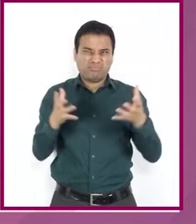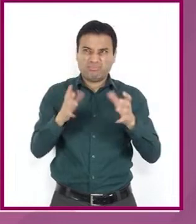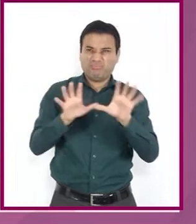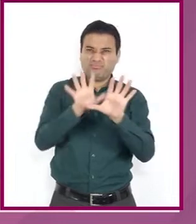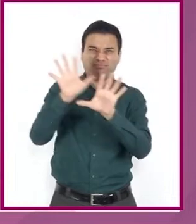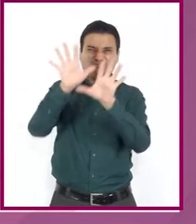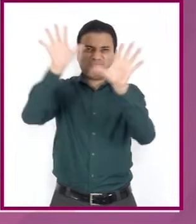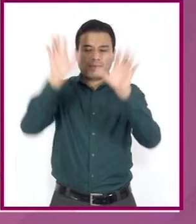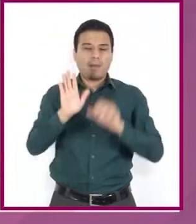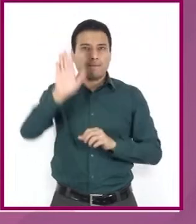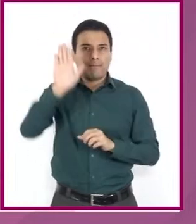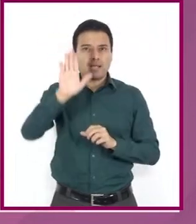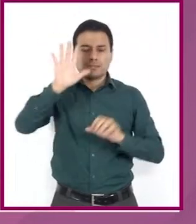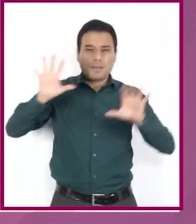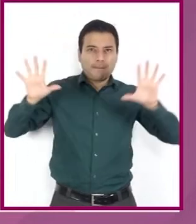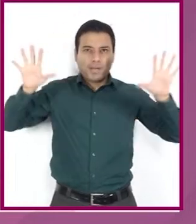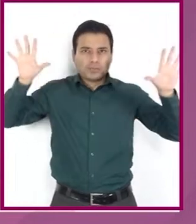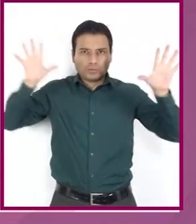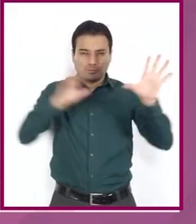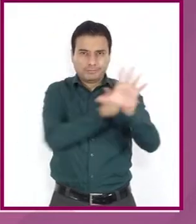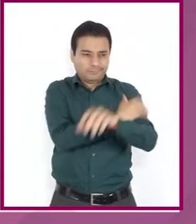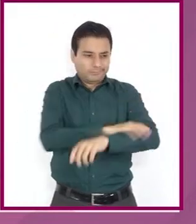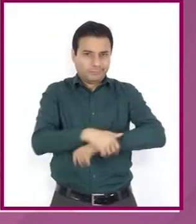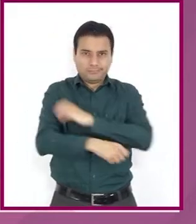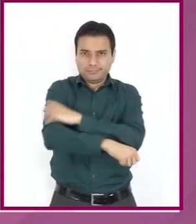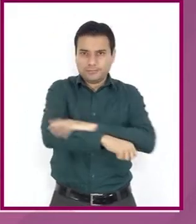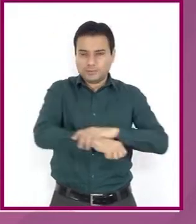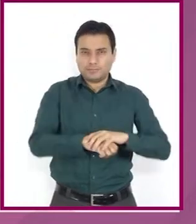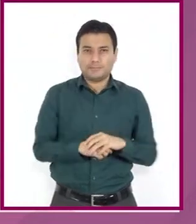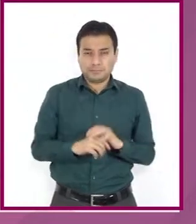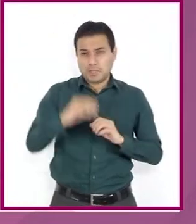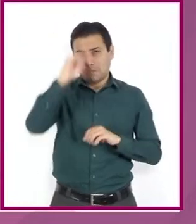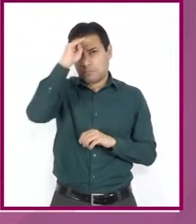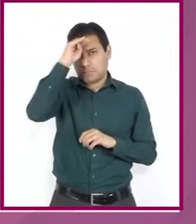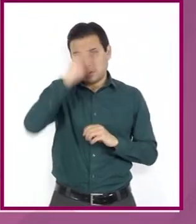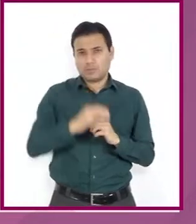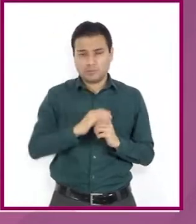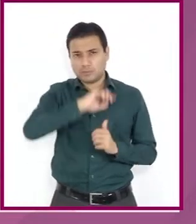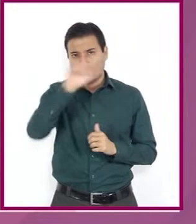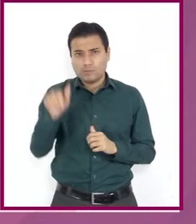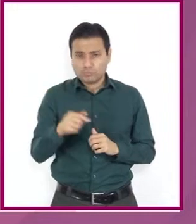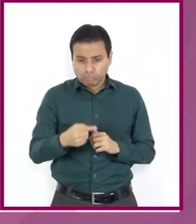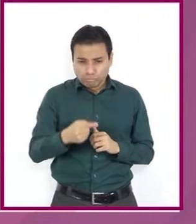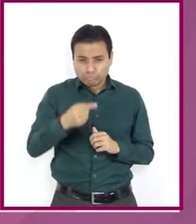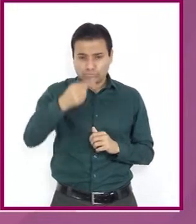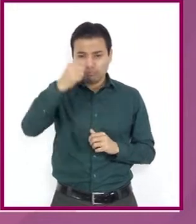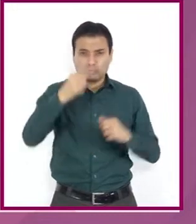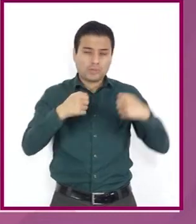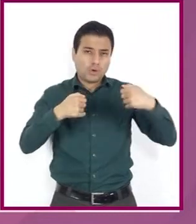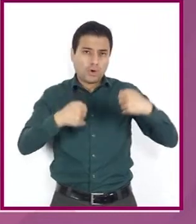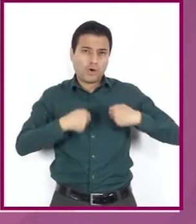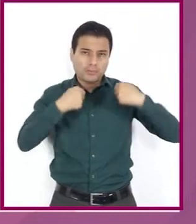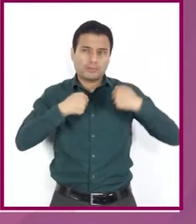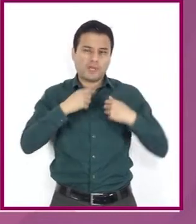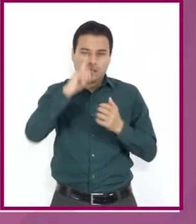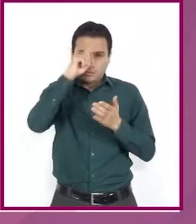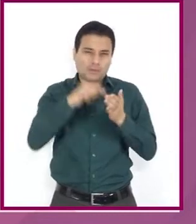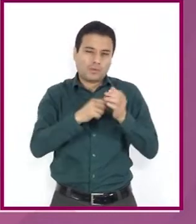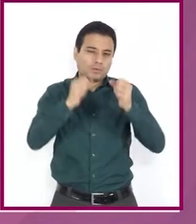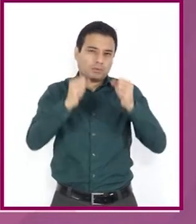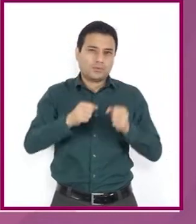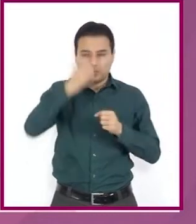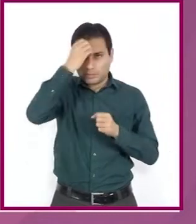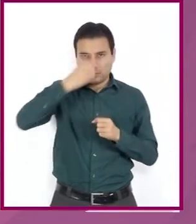estirándose para alcanzar algo. Pensaron que al crecer olvidaría el miedo, pero no fue así. El niño